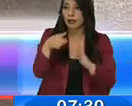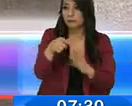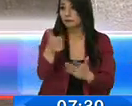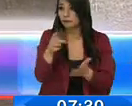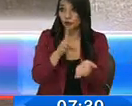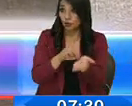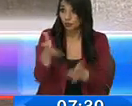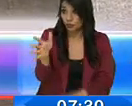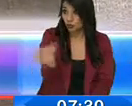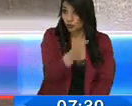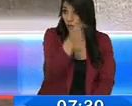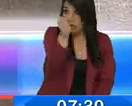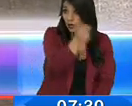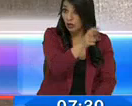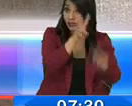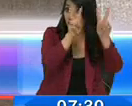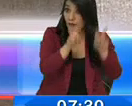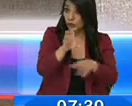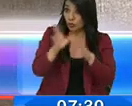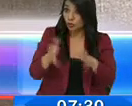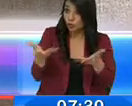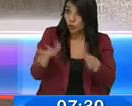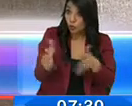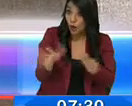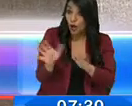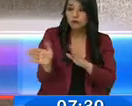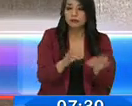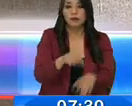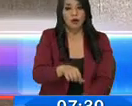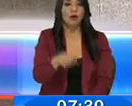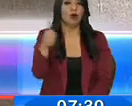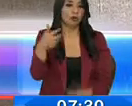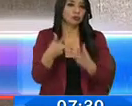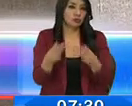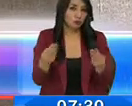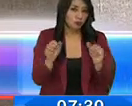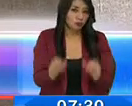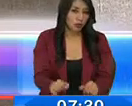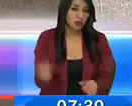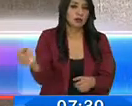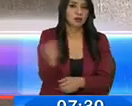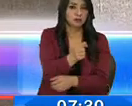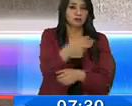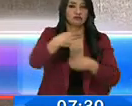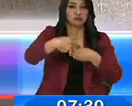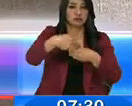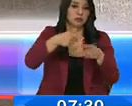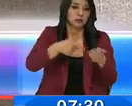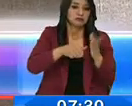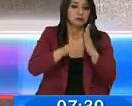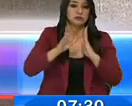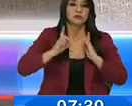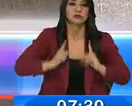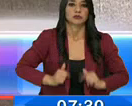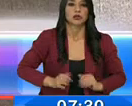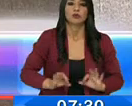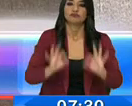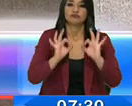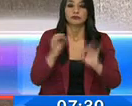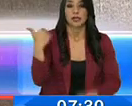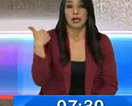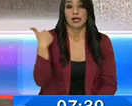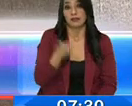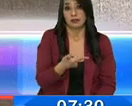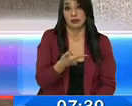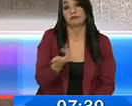que cubran las plazas, se podrá analizar cualquier tipo de alternativa para que el Ministerio de Salud garantice al mismo tiempo